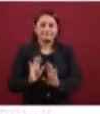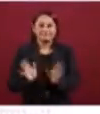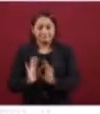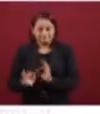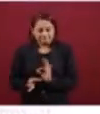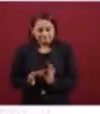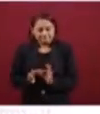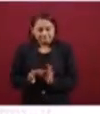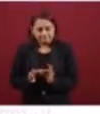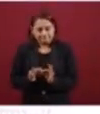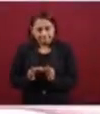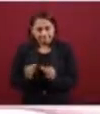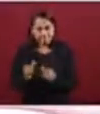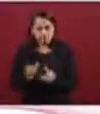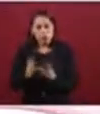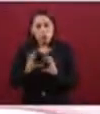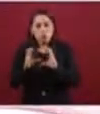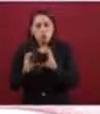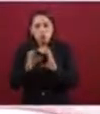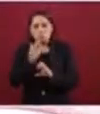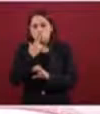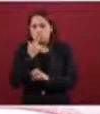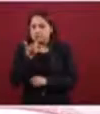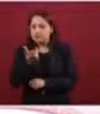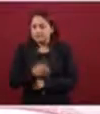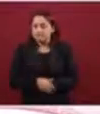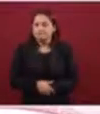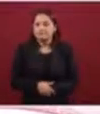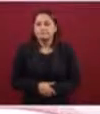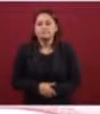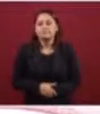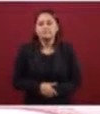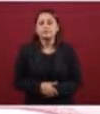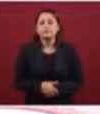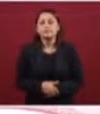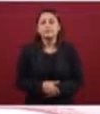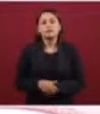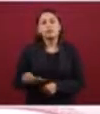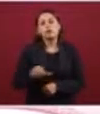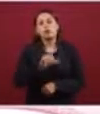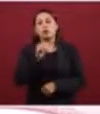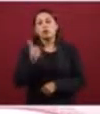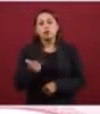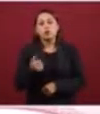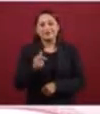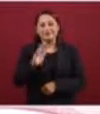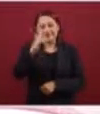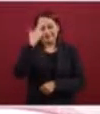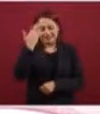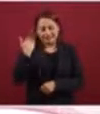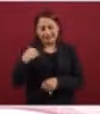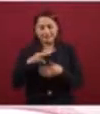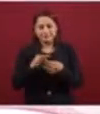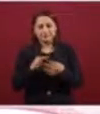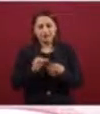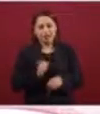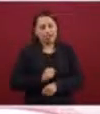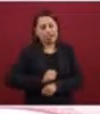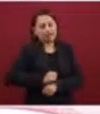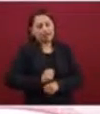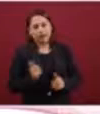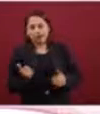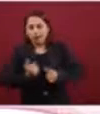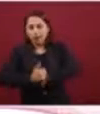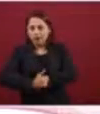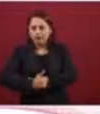siguiente gráfica, por favor. En el tema que les decía, el tema del nepotismo, ¿no? Que ya